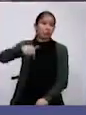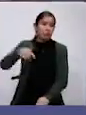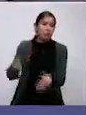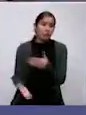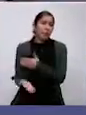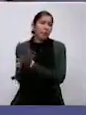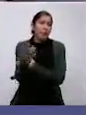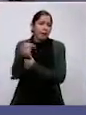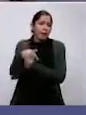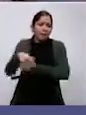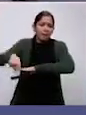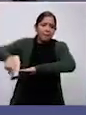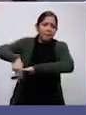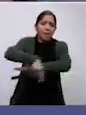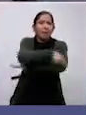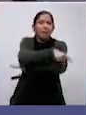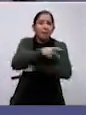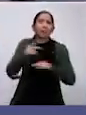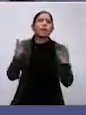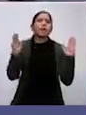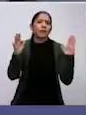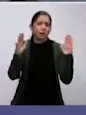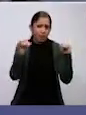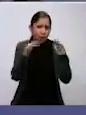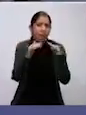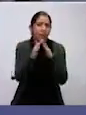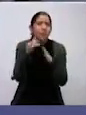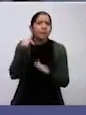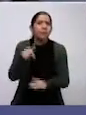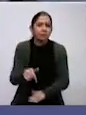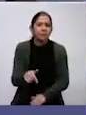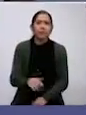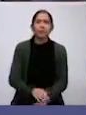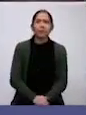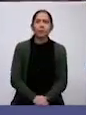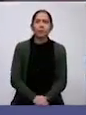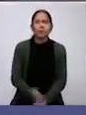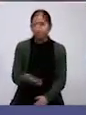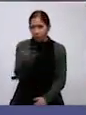acá en el centro, en el Prado paseño de la ciudad de La Paz, Camila.